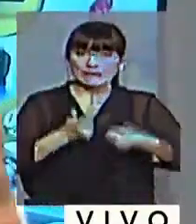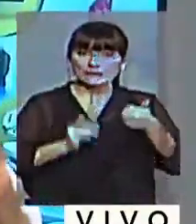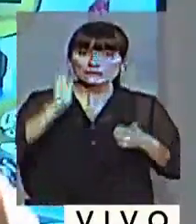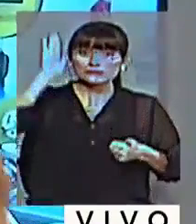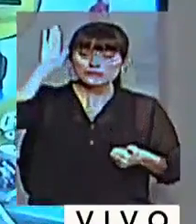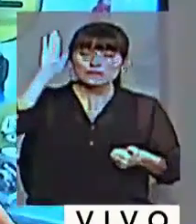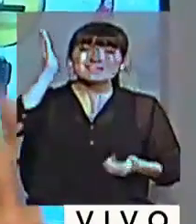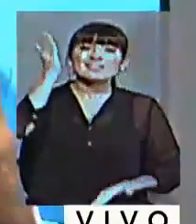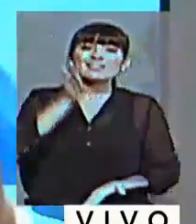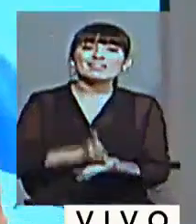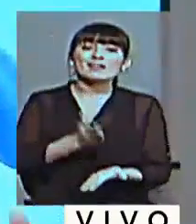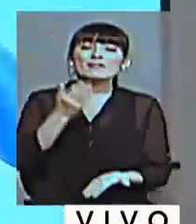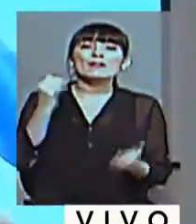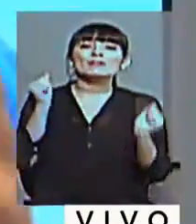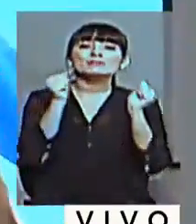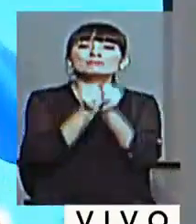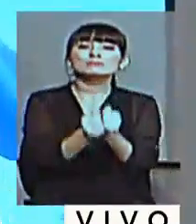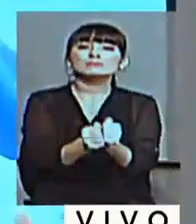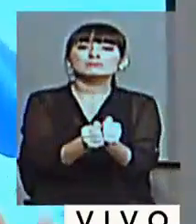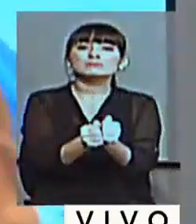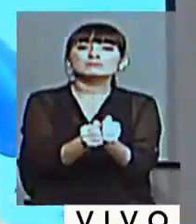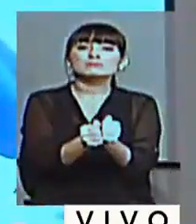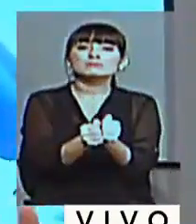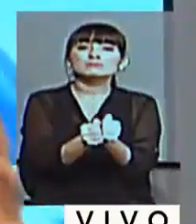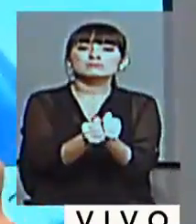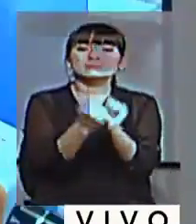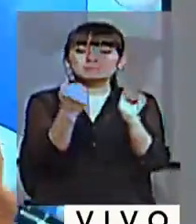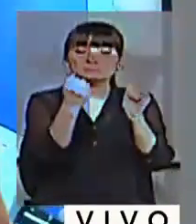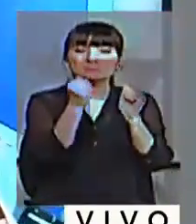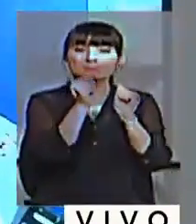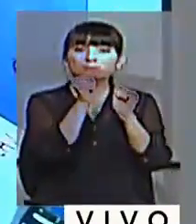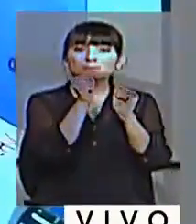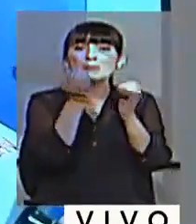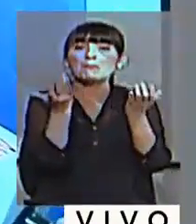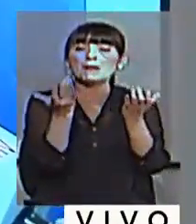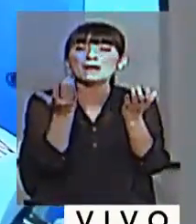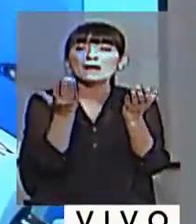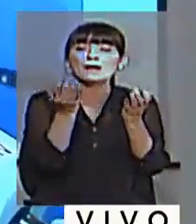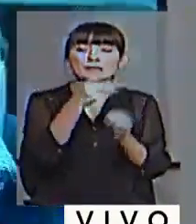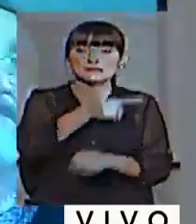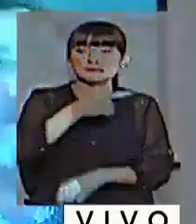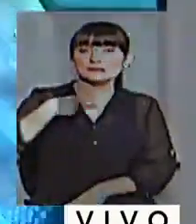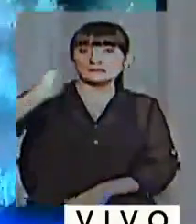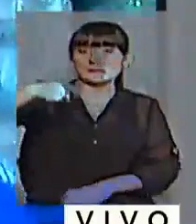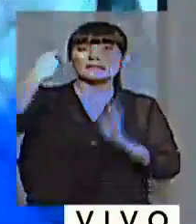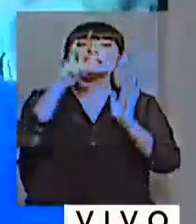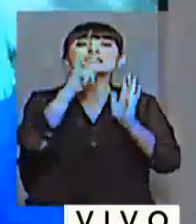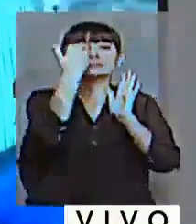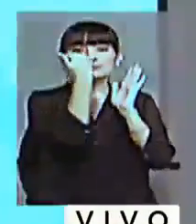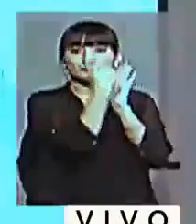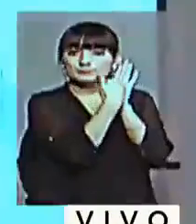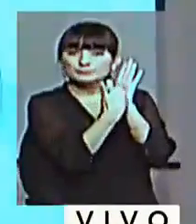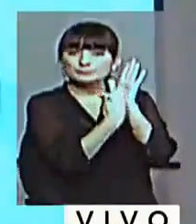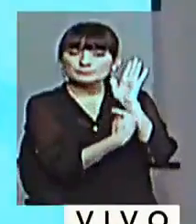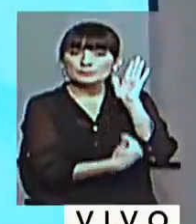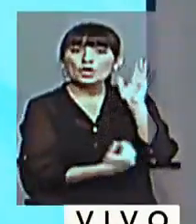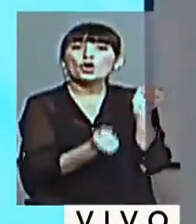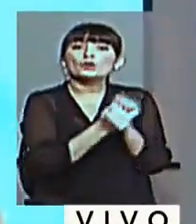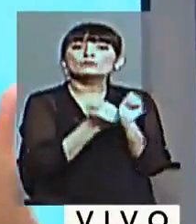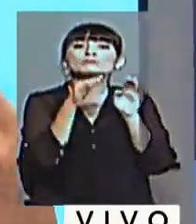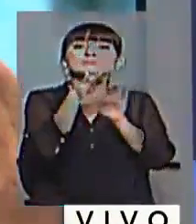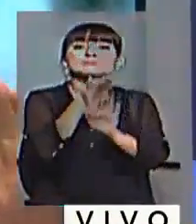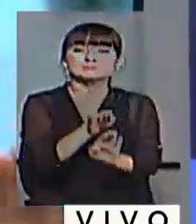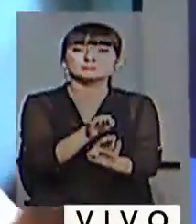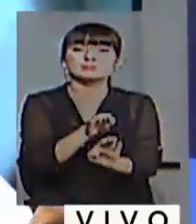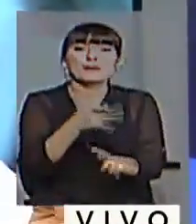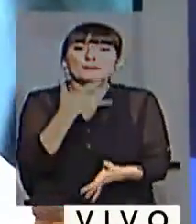candidatura debe ir acompañada de una lista parlamentaria, porque no es lógico que